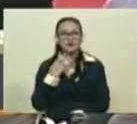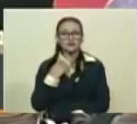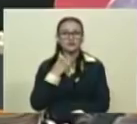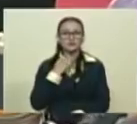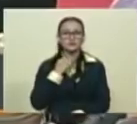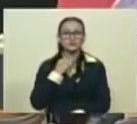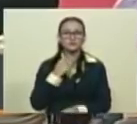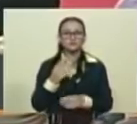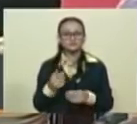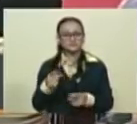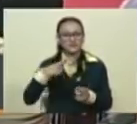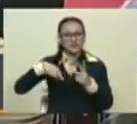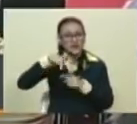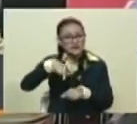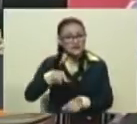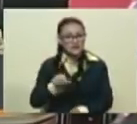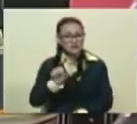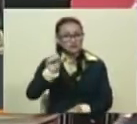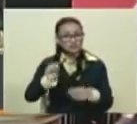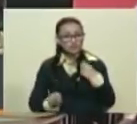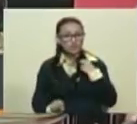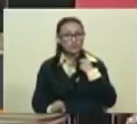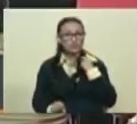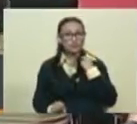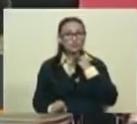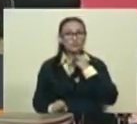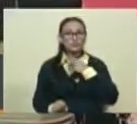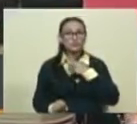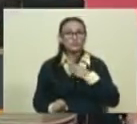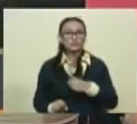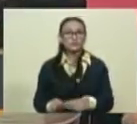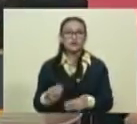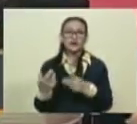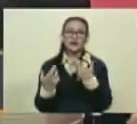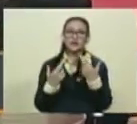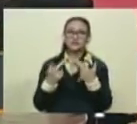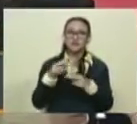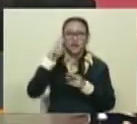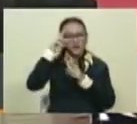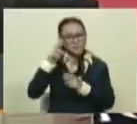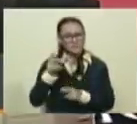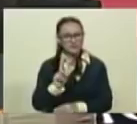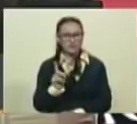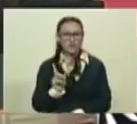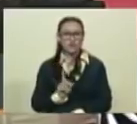los mestizos de aquí del sur, para nosotros tener relaciones de respeto con él, ¿no?